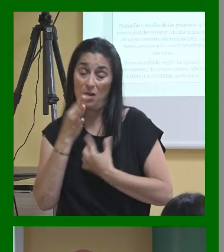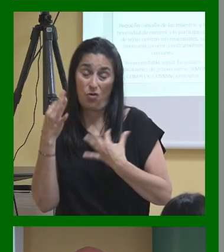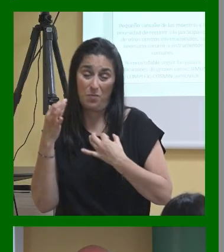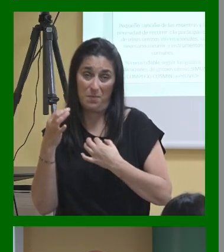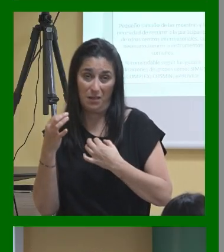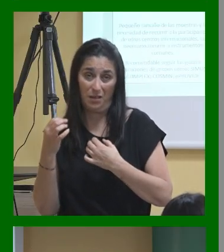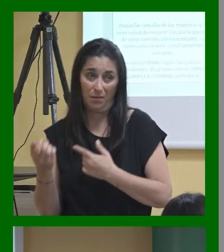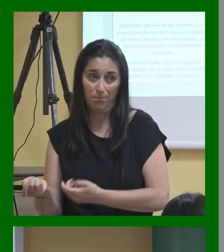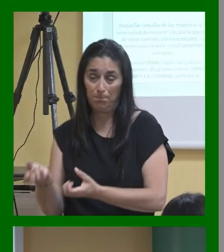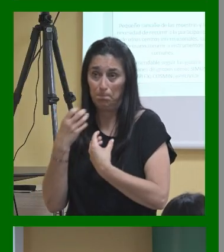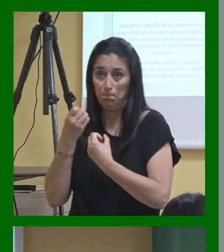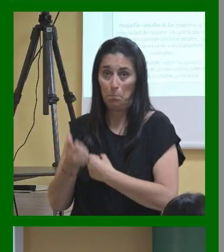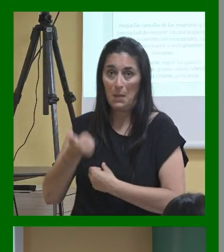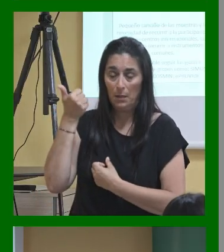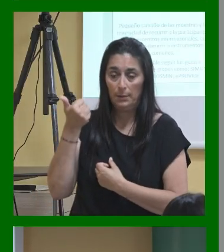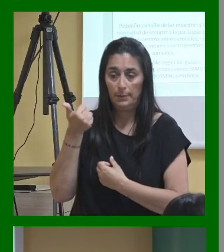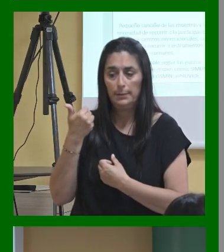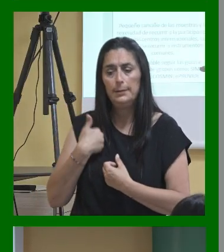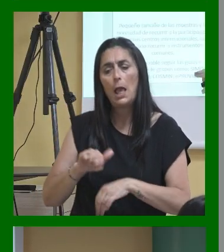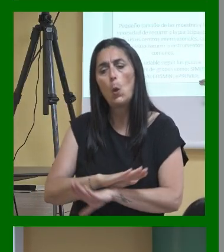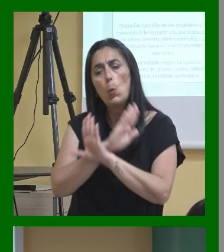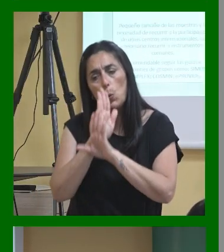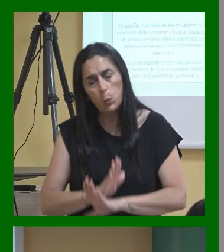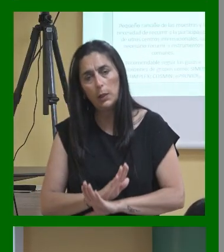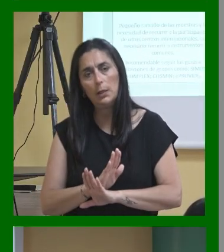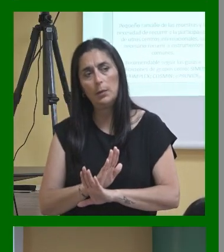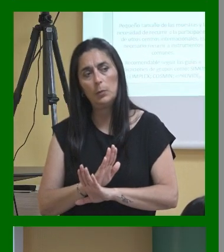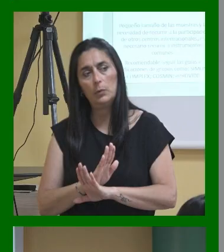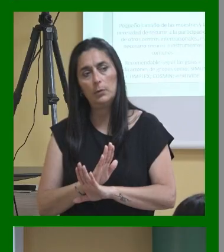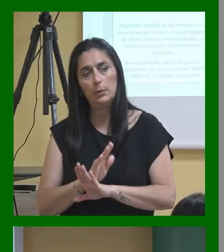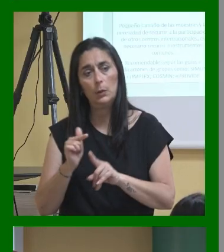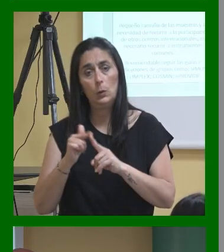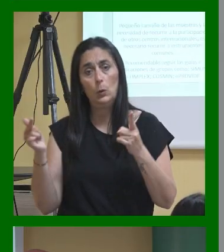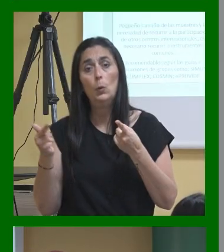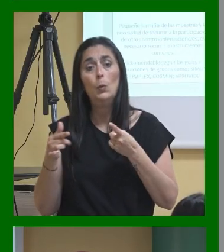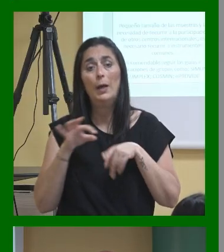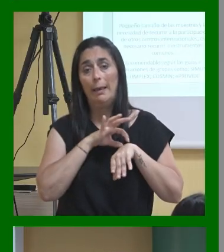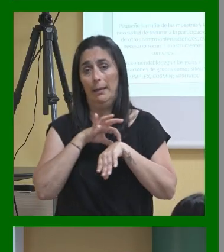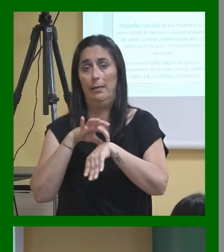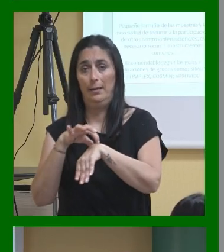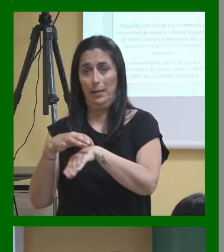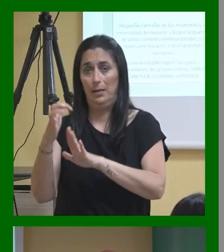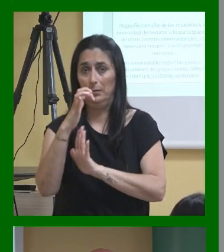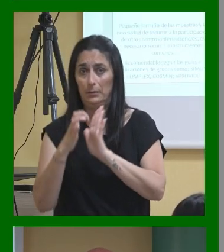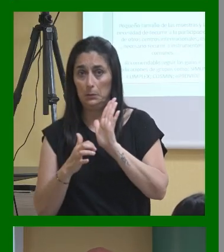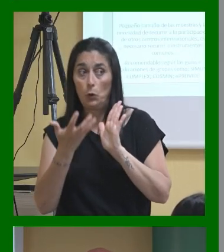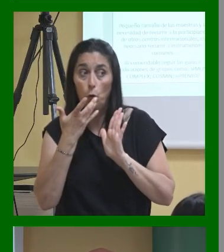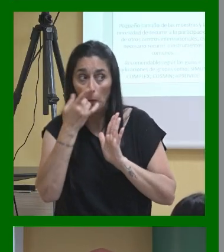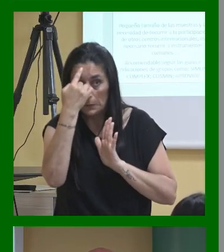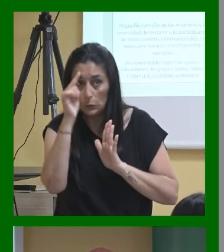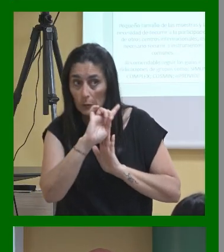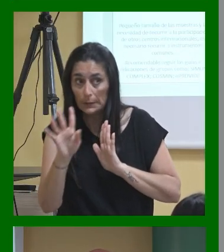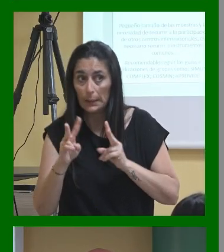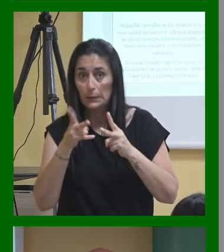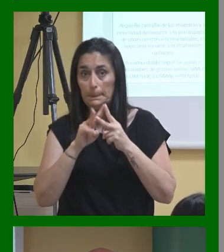aportarlo. Por último, también que existen estas guías, la Simon Complex, que no sé si las conocéis, Cosmin y